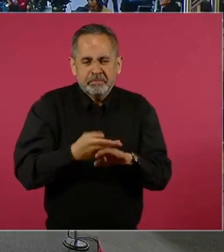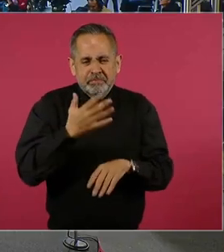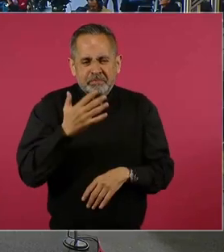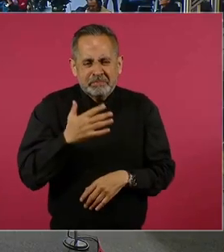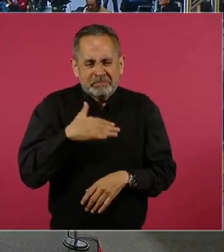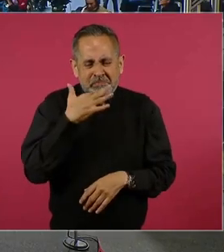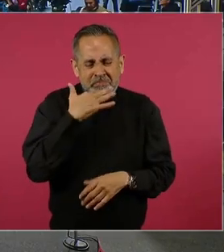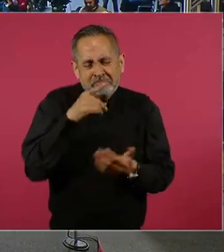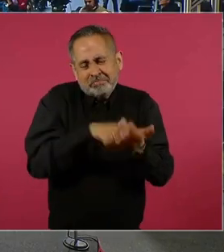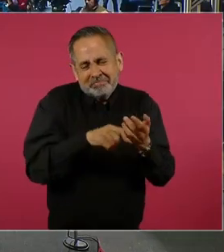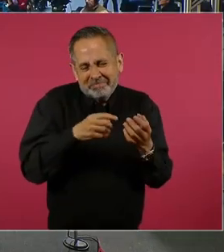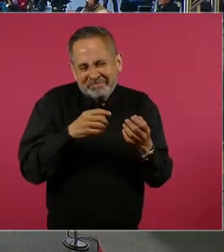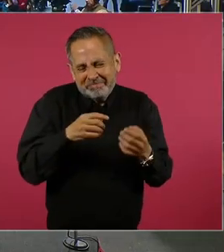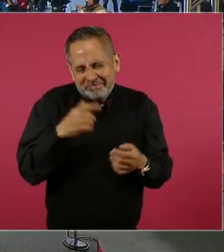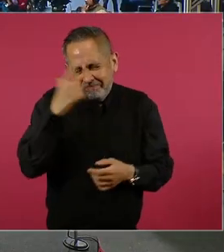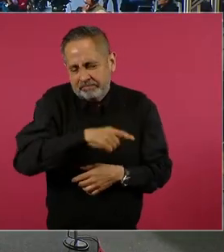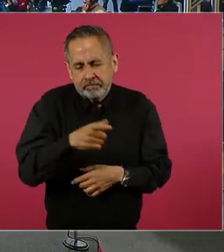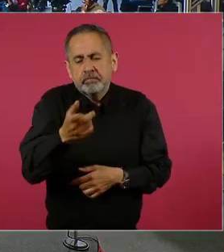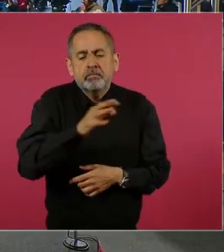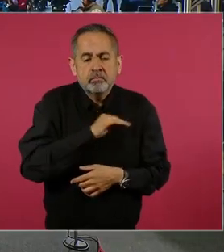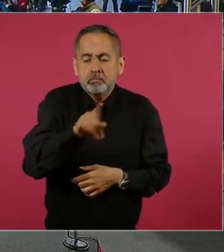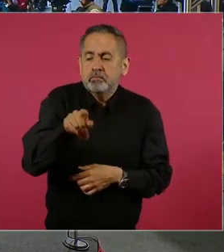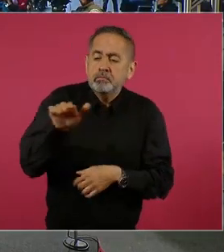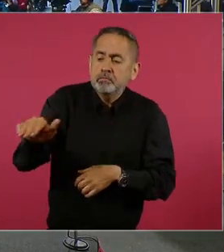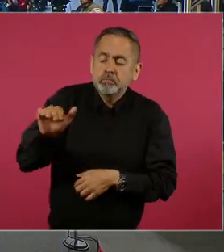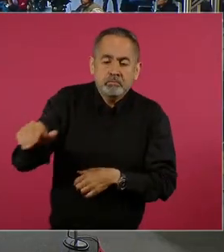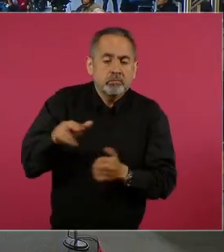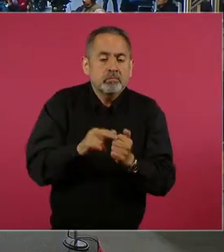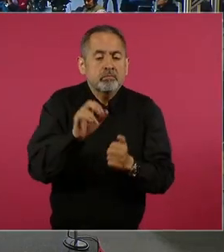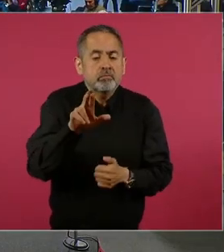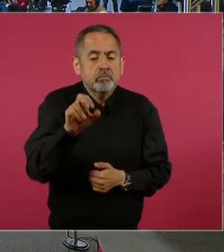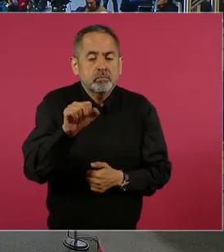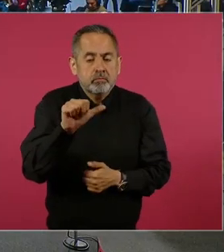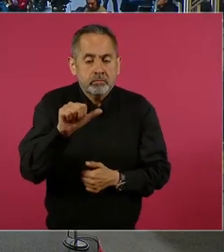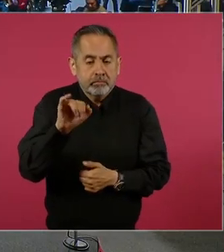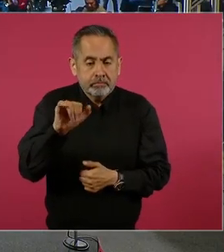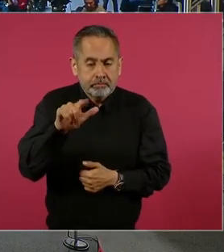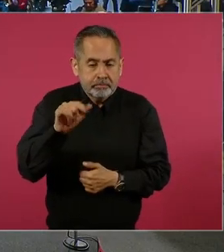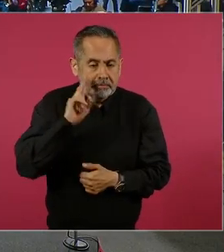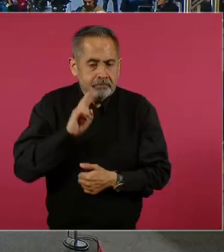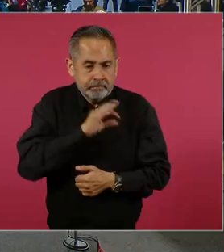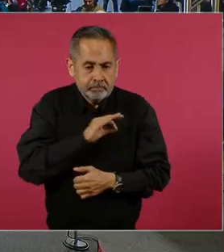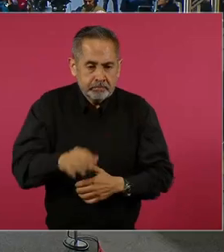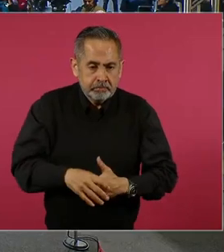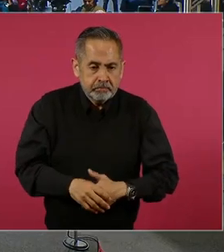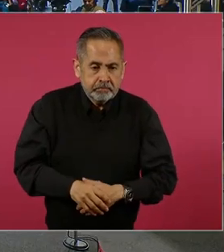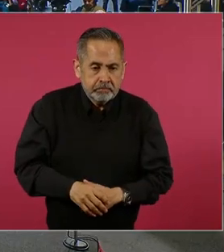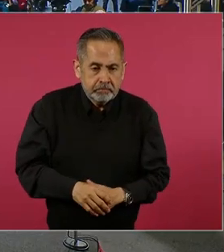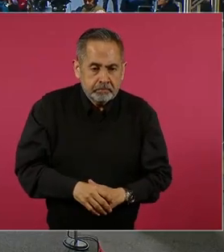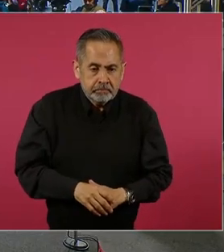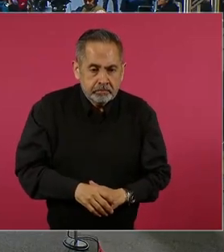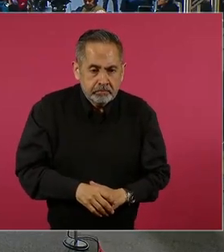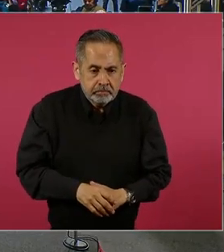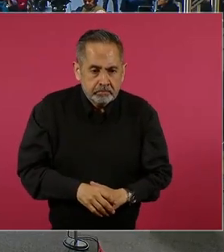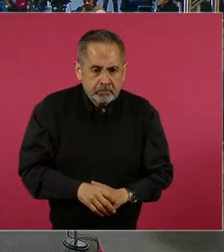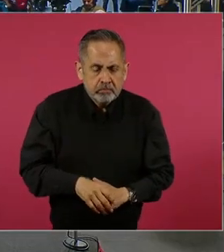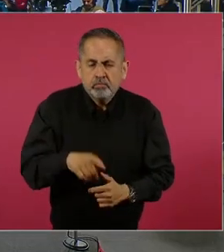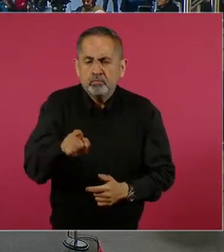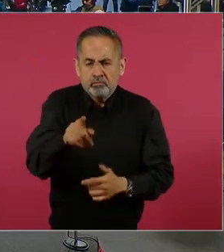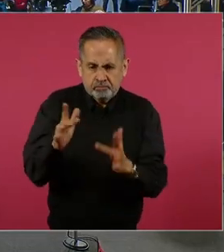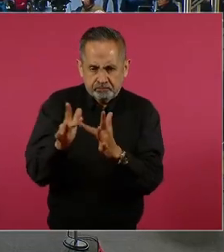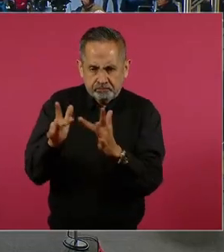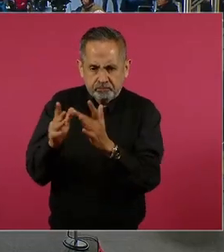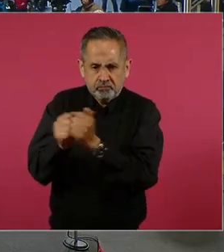¿no, presidente? Entonces, pues, a ver, sí, si puede haber acompañamiento con Rosa Isela de este caso. Sí. Y ya para… con